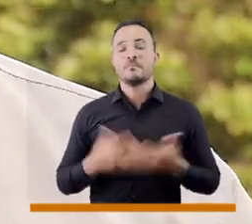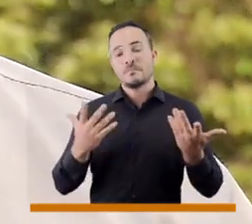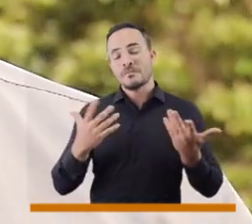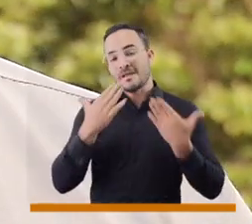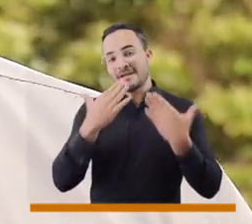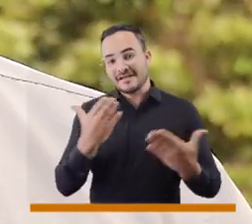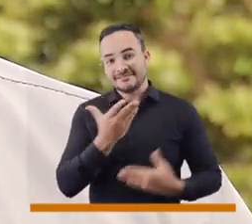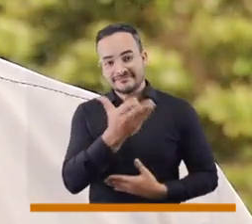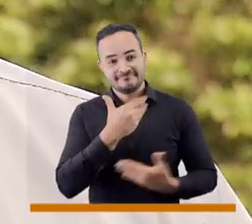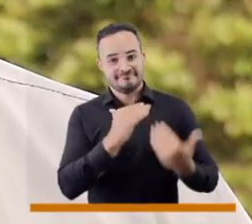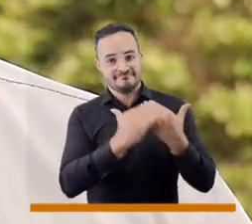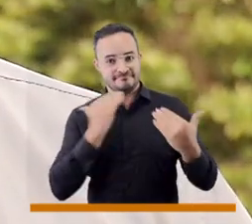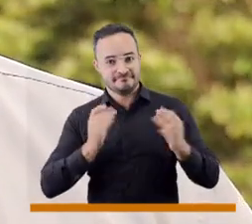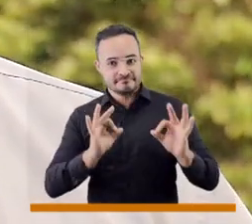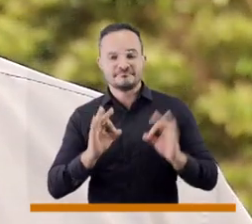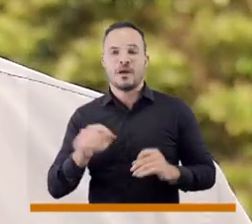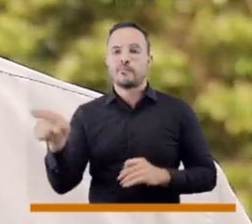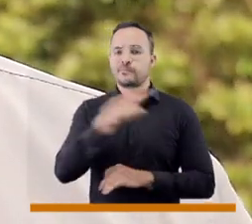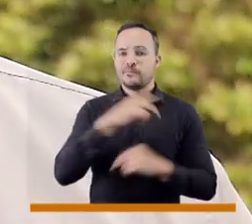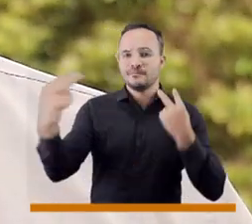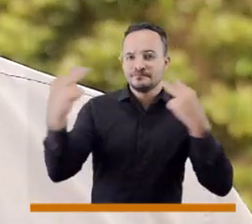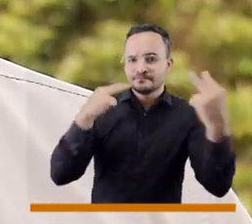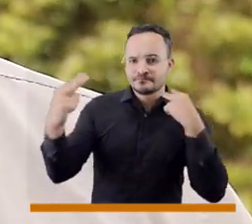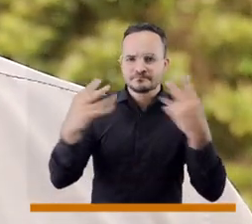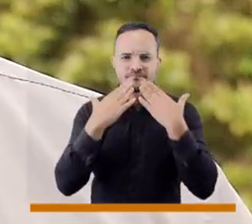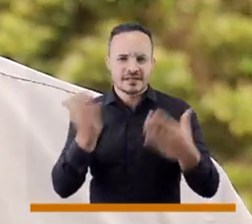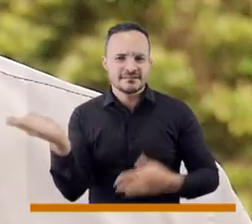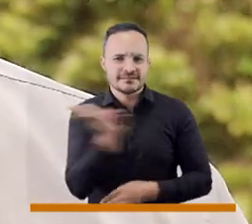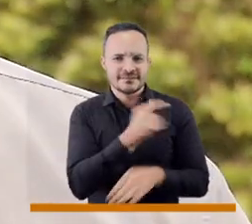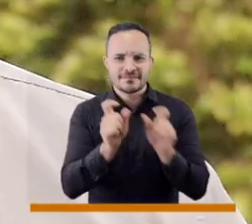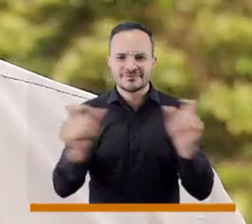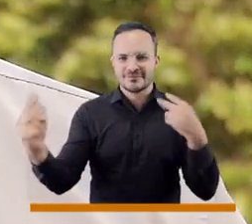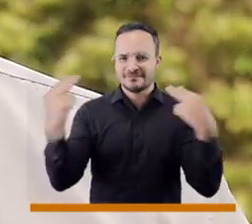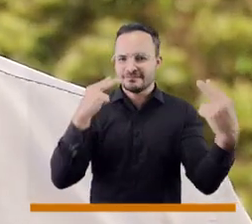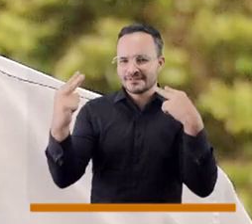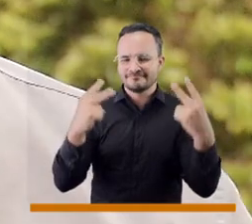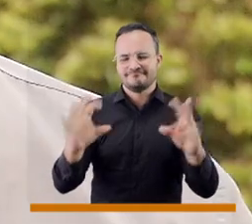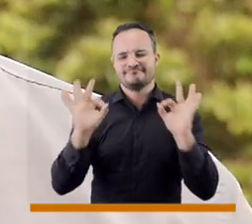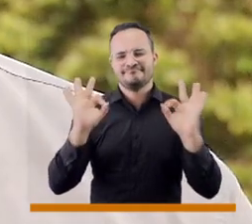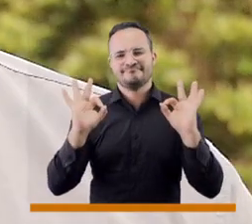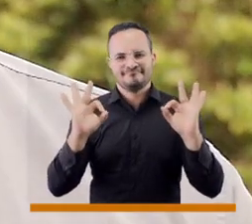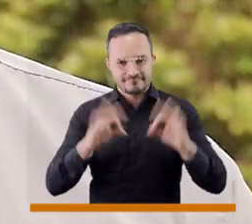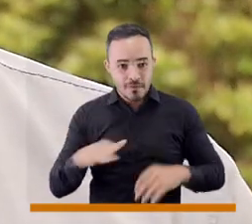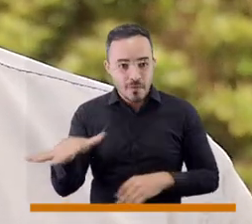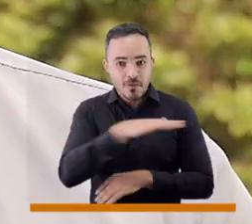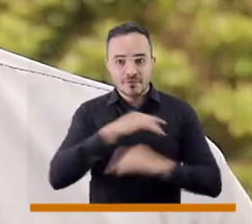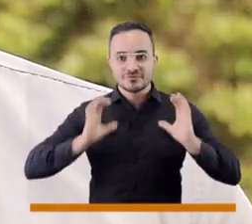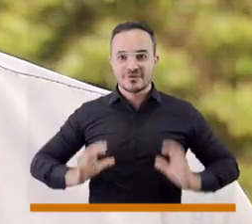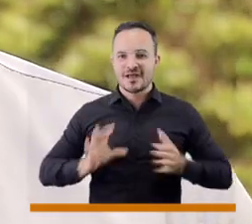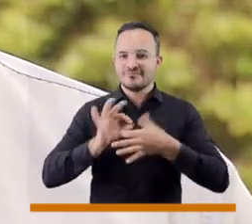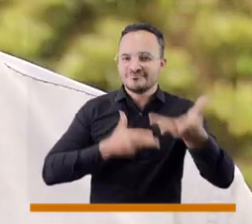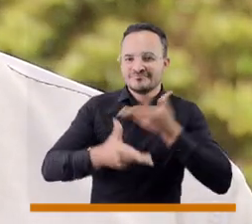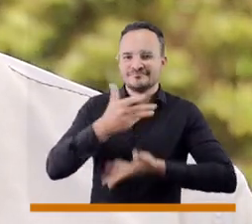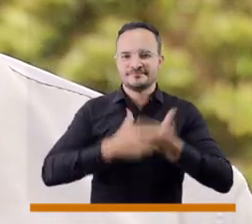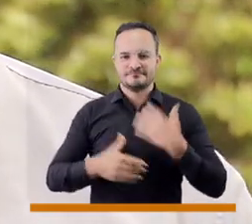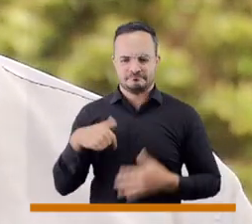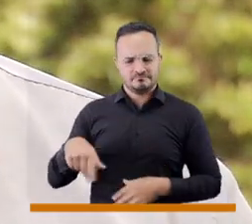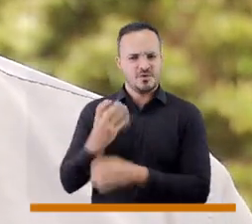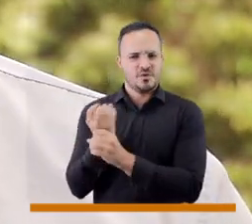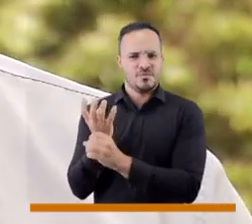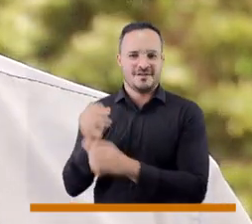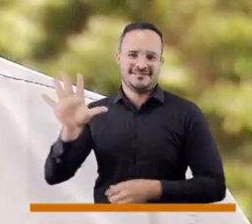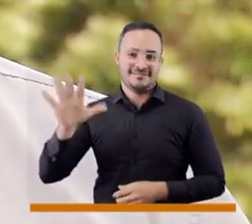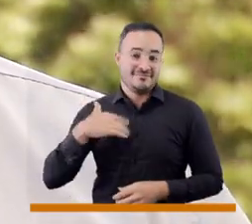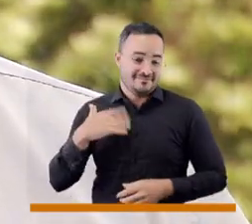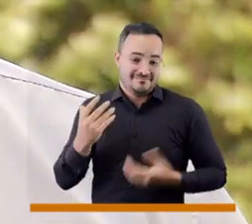muy especial para todas las personas que nos observan en este programa De Frente con la comunidad. Hoy nos encontramos precisamente en la Comuna